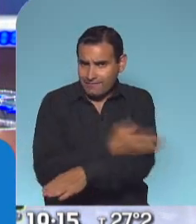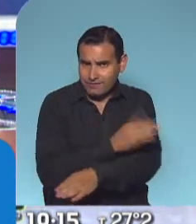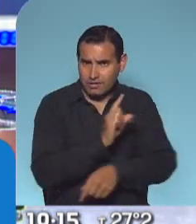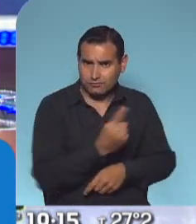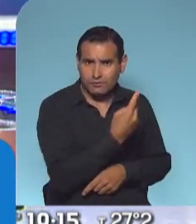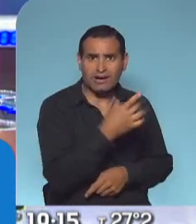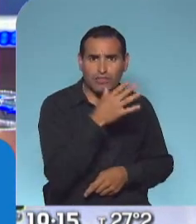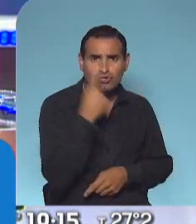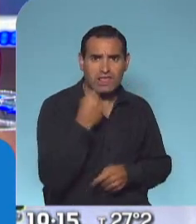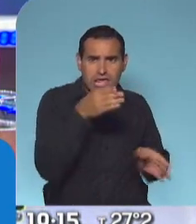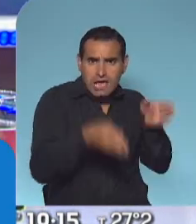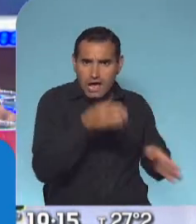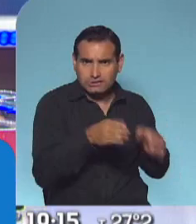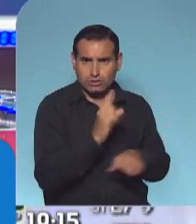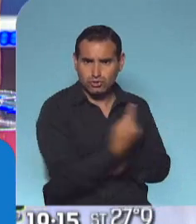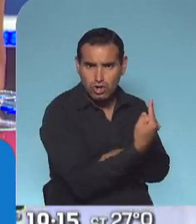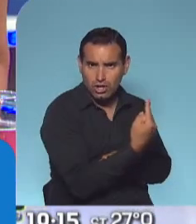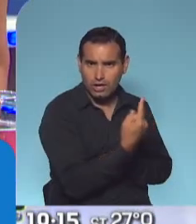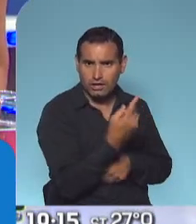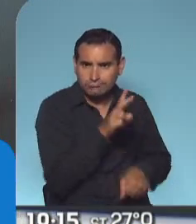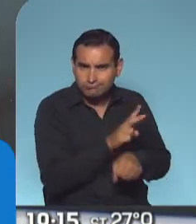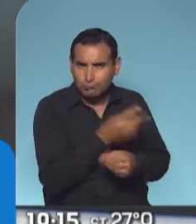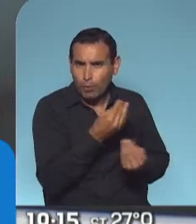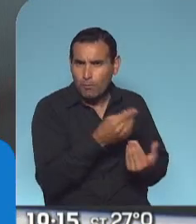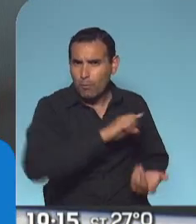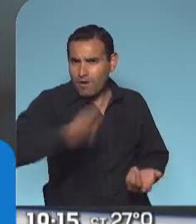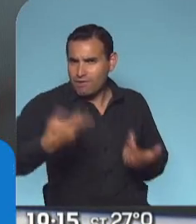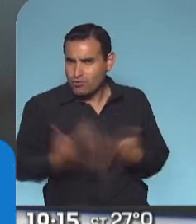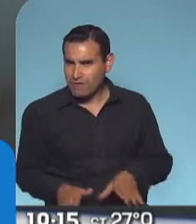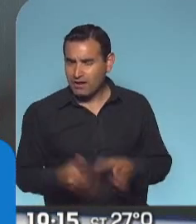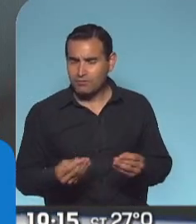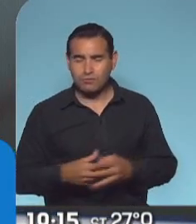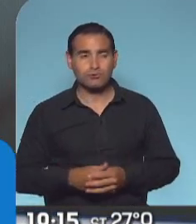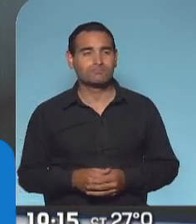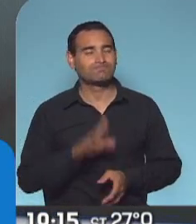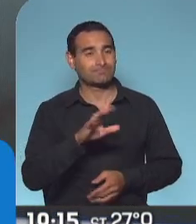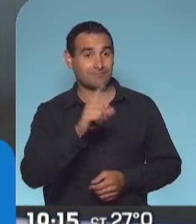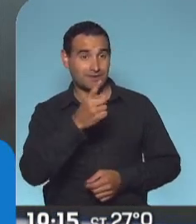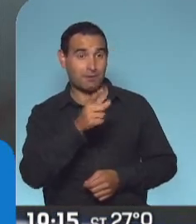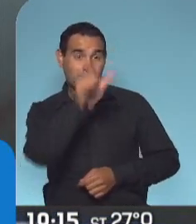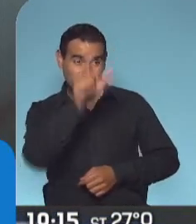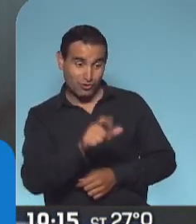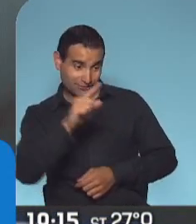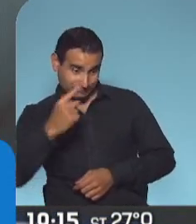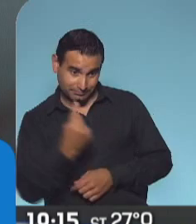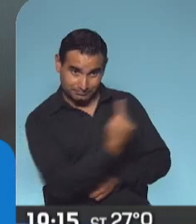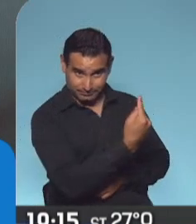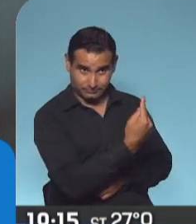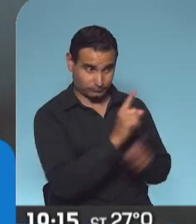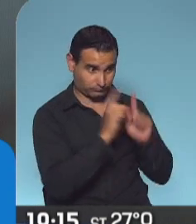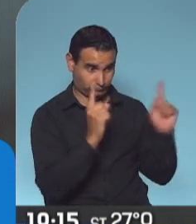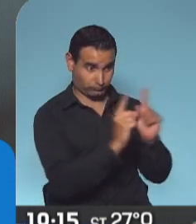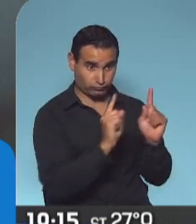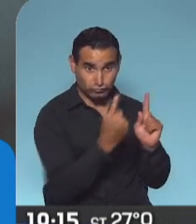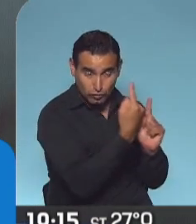14, 15 días con coronavirus? Primero, el aislamiento que se hace es pura y exclusivamente para